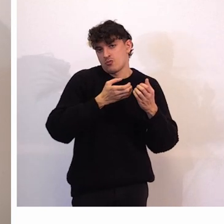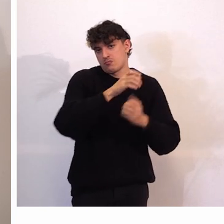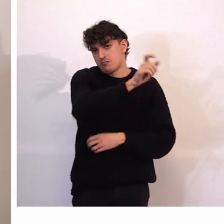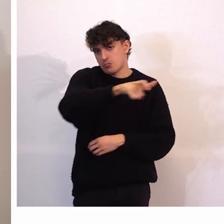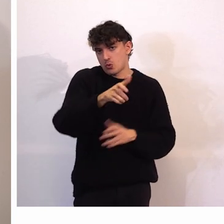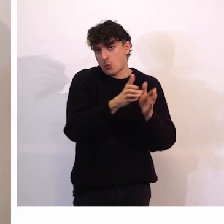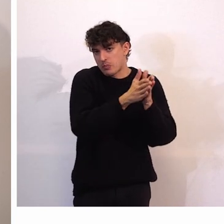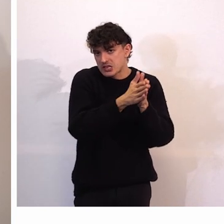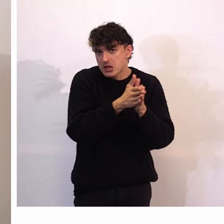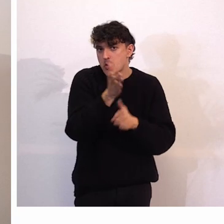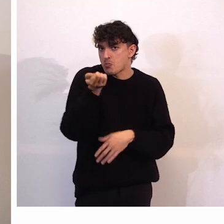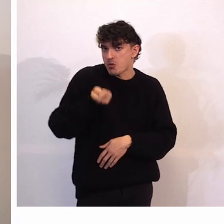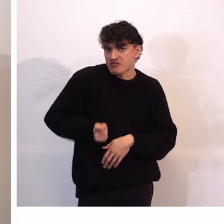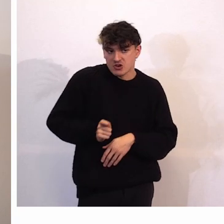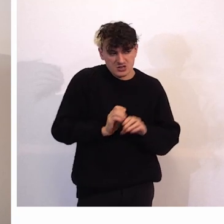profesionales de allí.